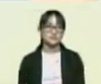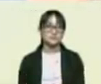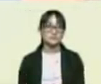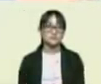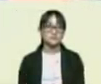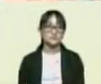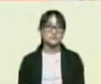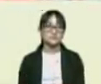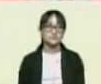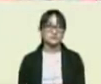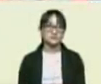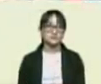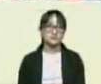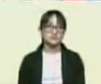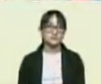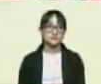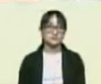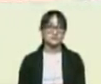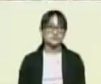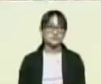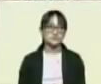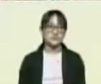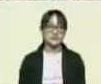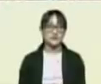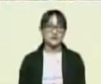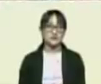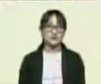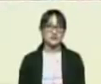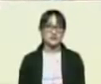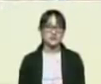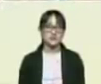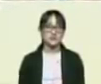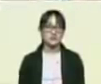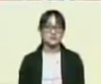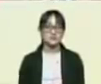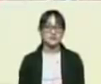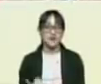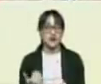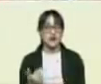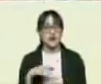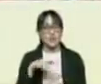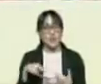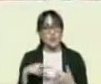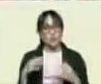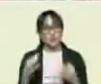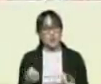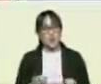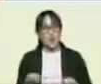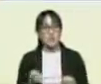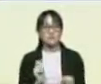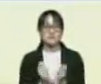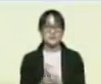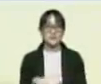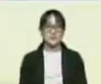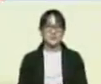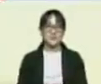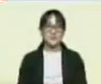Pero sobre todo, tenemos que ir a una gran revolución económica